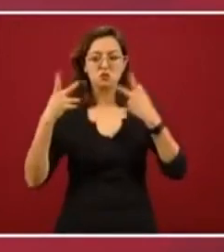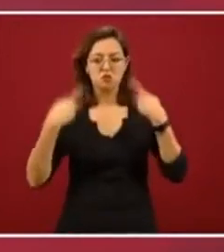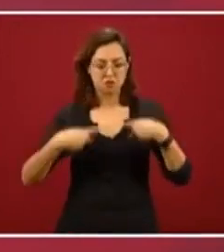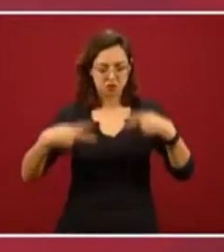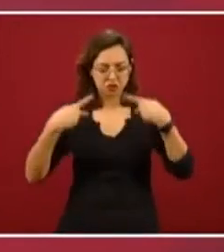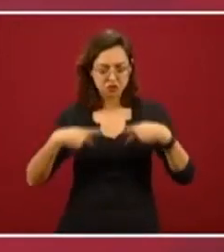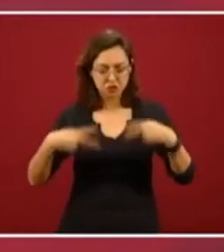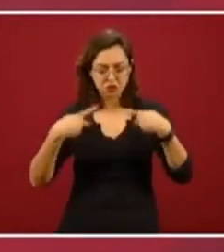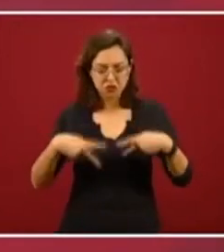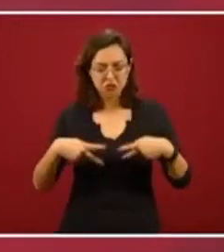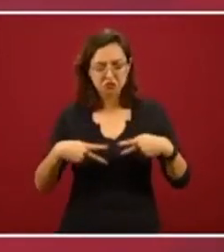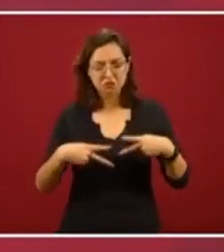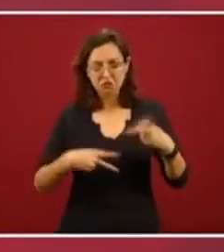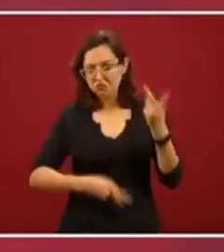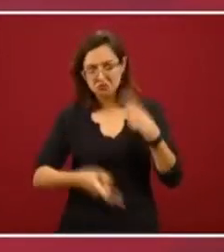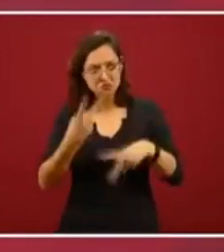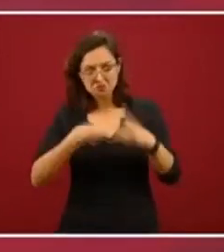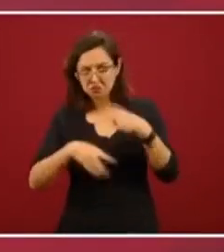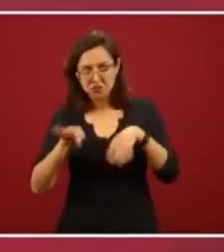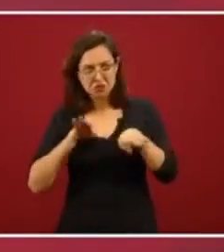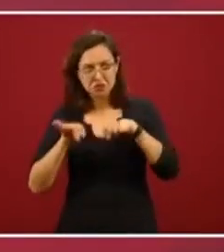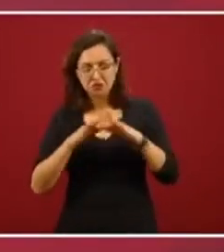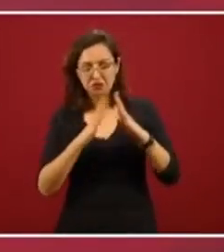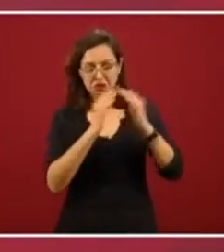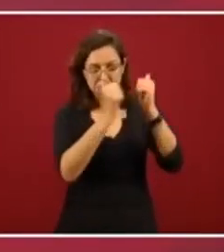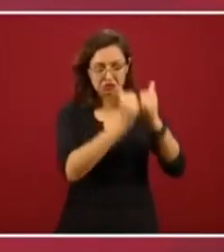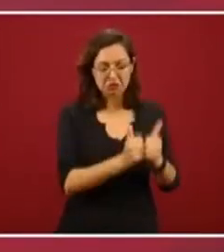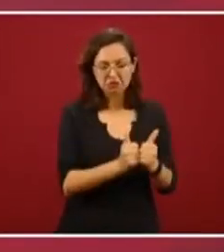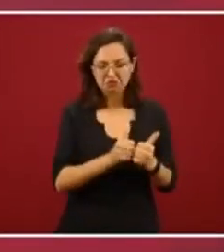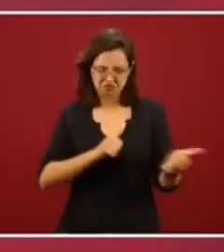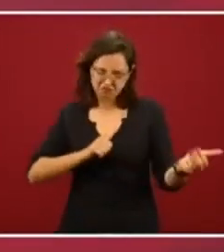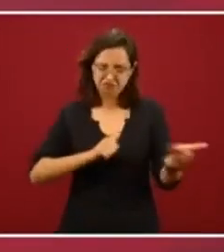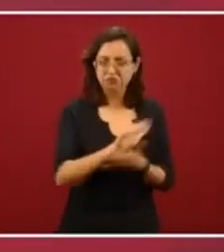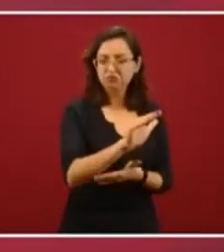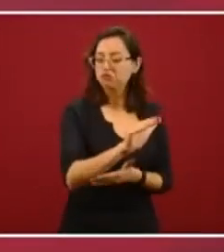ningún trabajador de sus empresas.